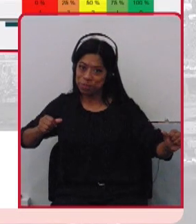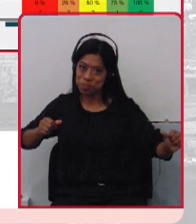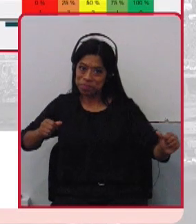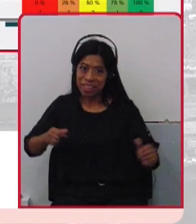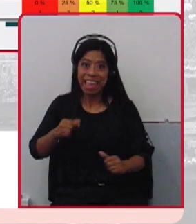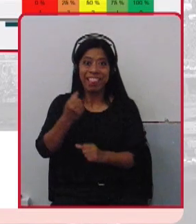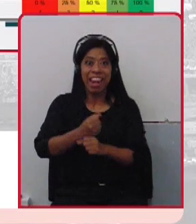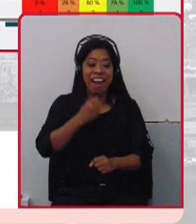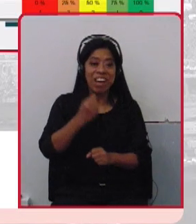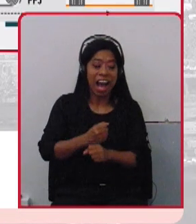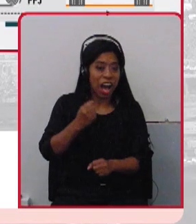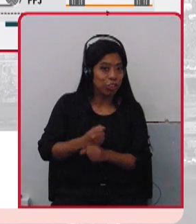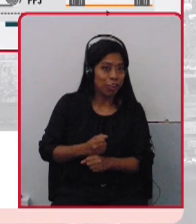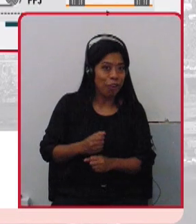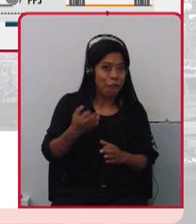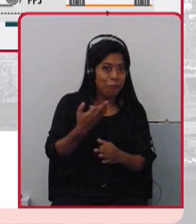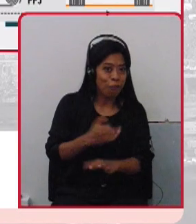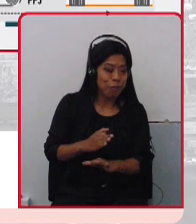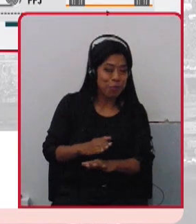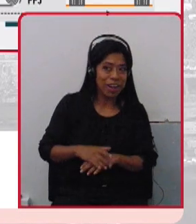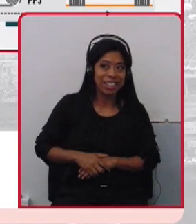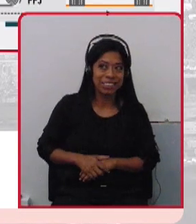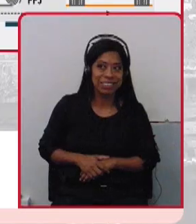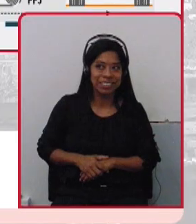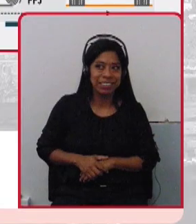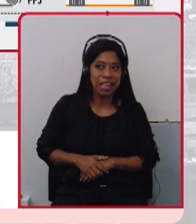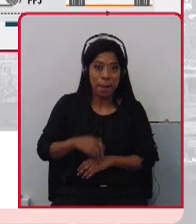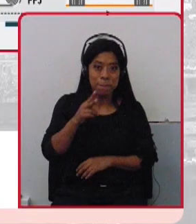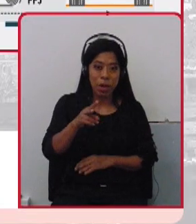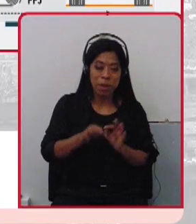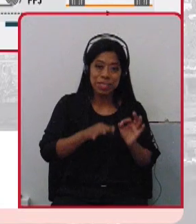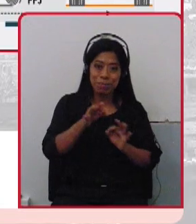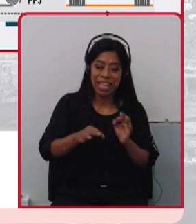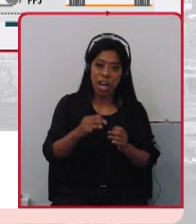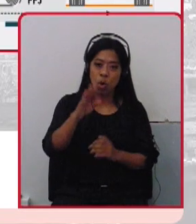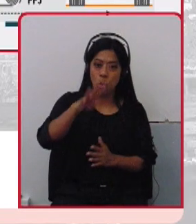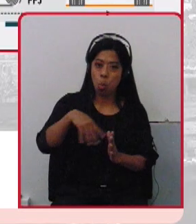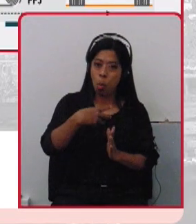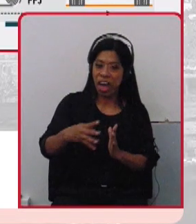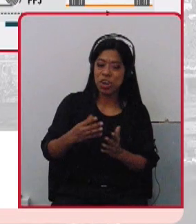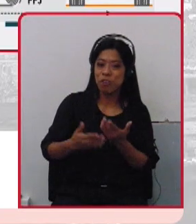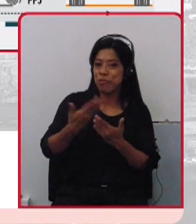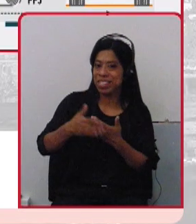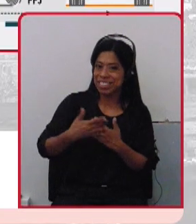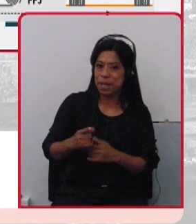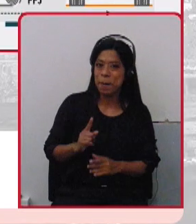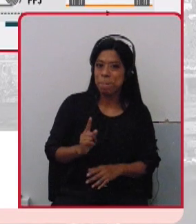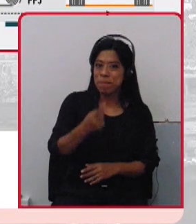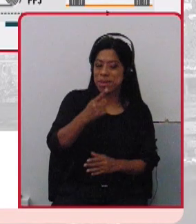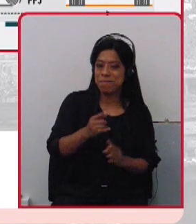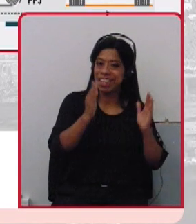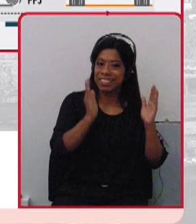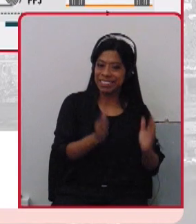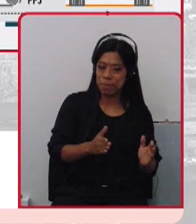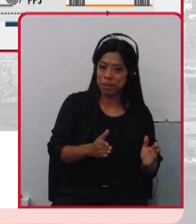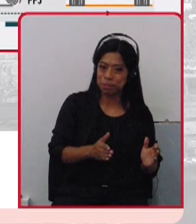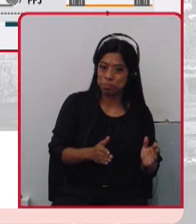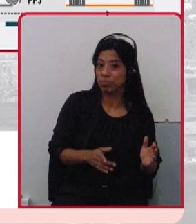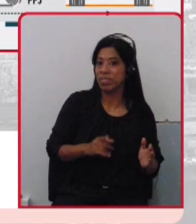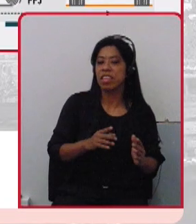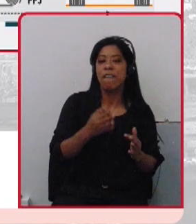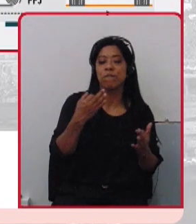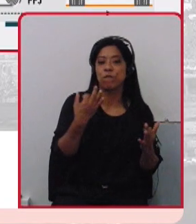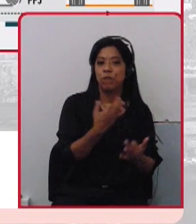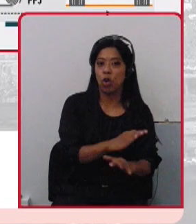Entonces, trabajando con esta fórmula, aquí puedo explicarlo con un cuadro muy sencillo. La primera etapa, aplico la primera parte de la